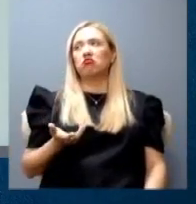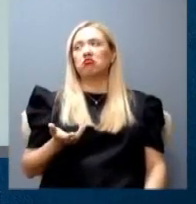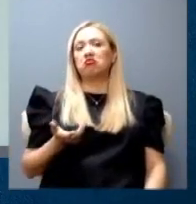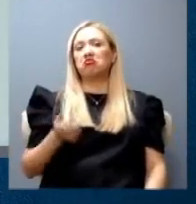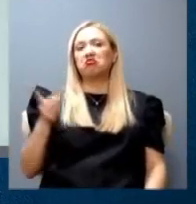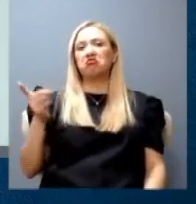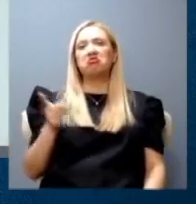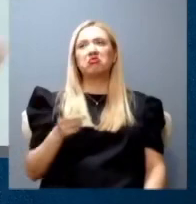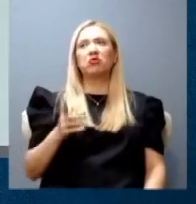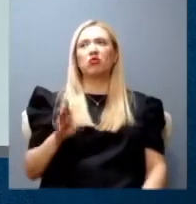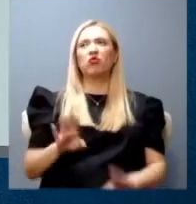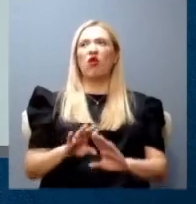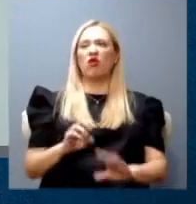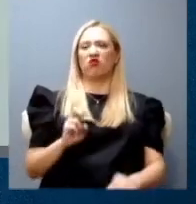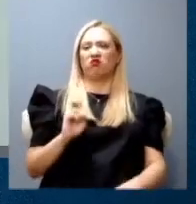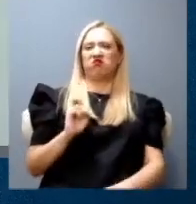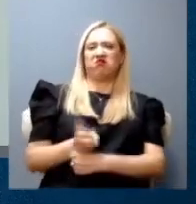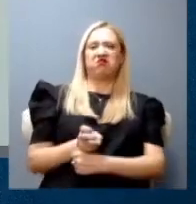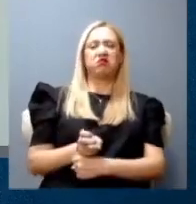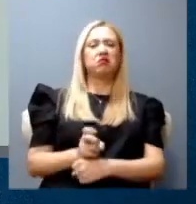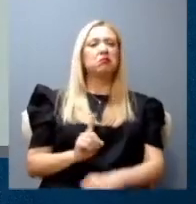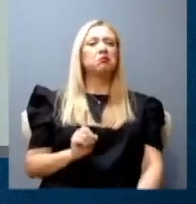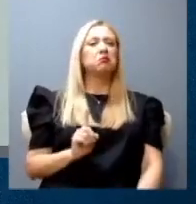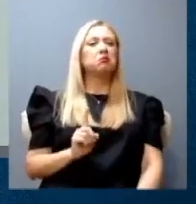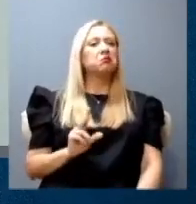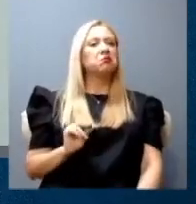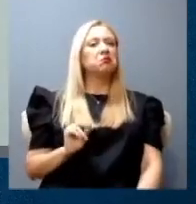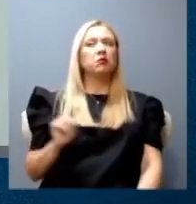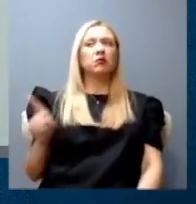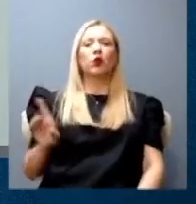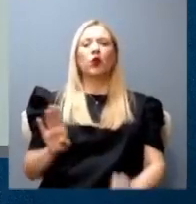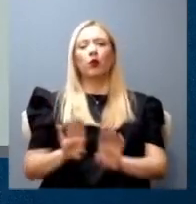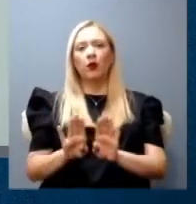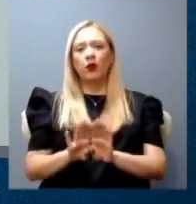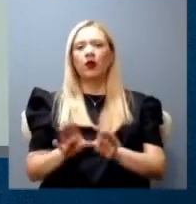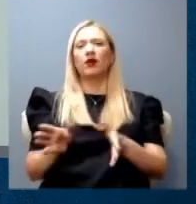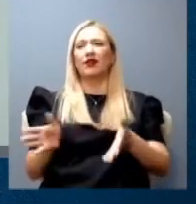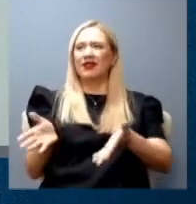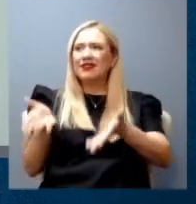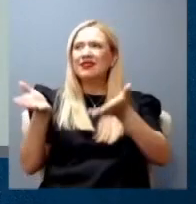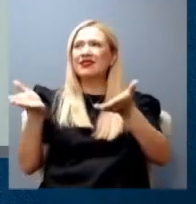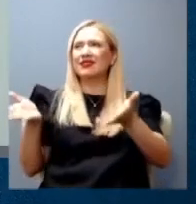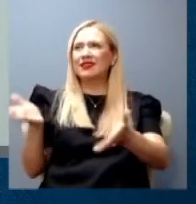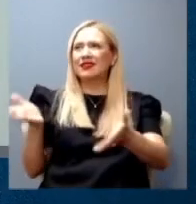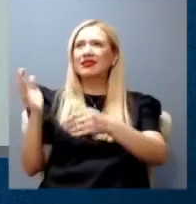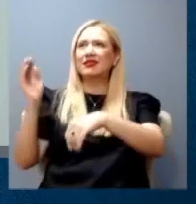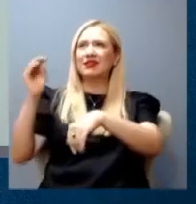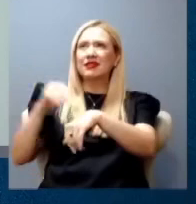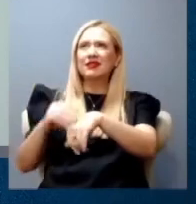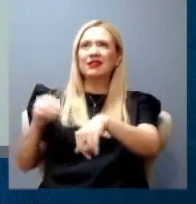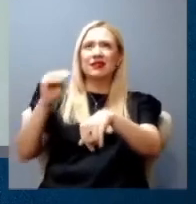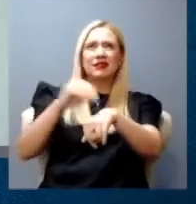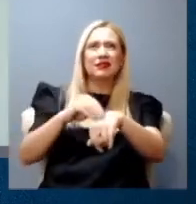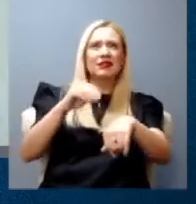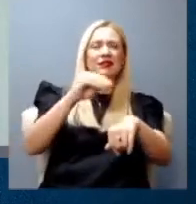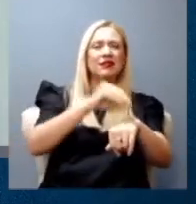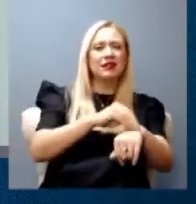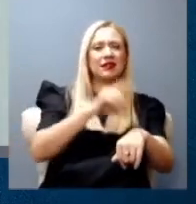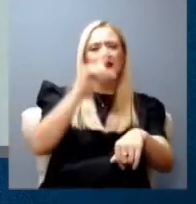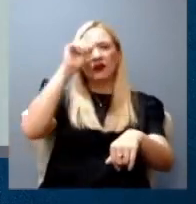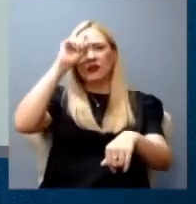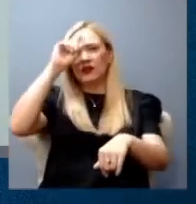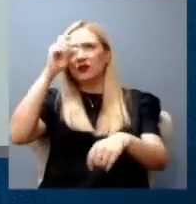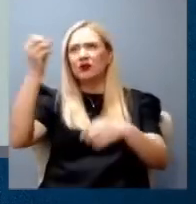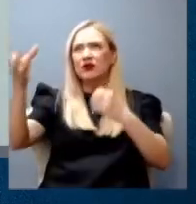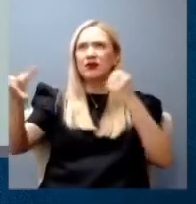reacia, ha sido más bien un órgano impulsor también de que existan este tipo de medidas de justicia transicional, de que existan otro tipo